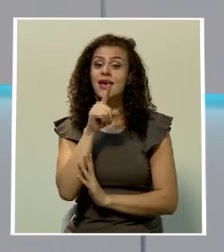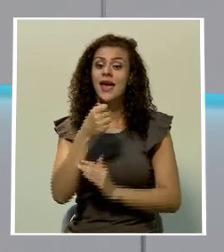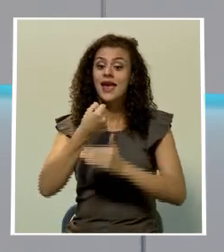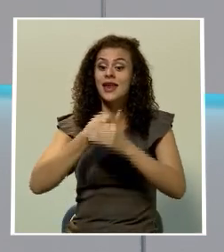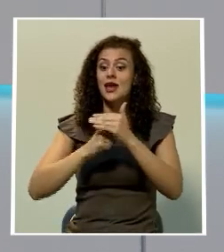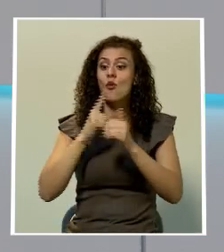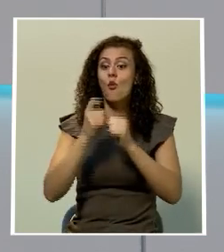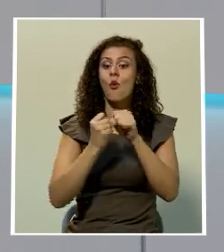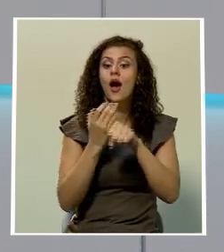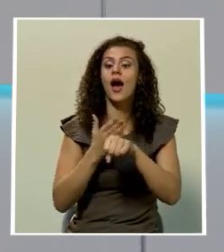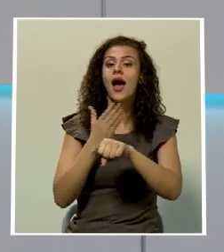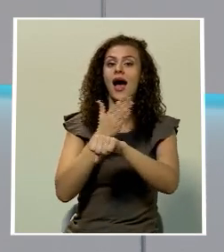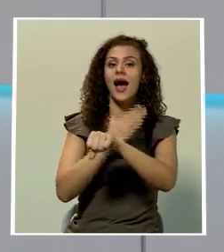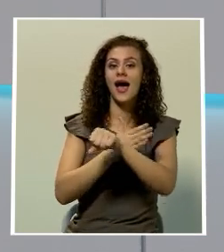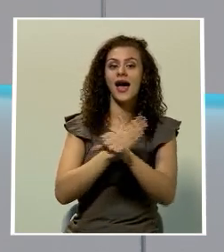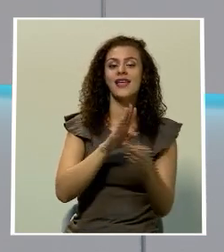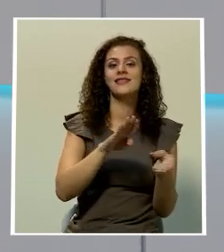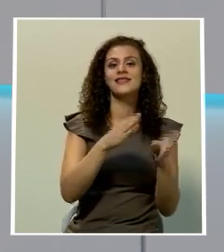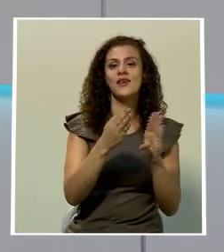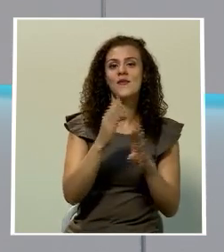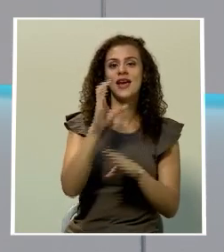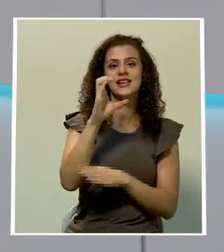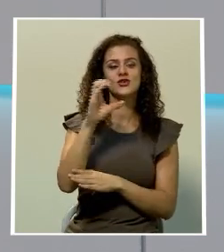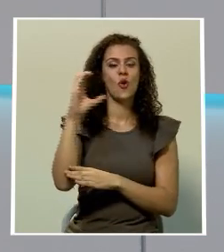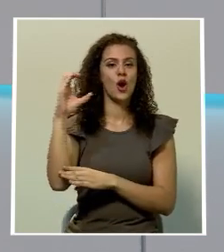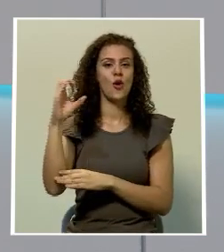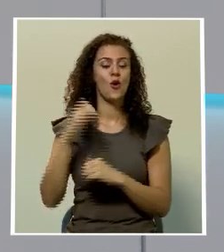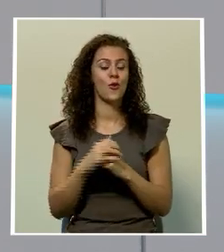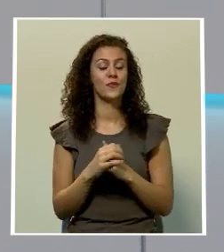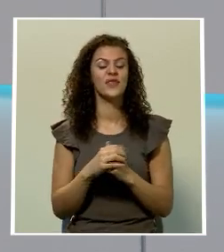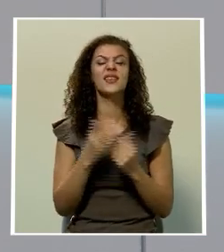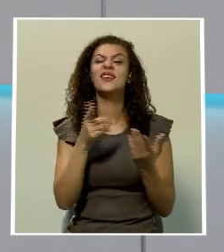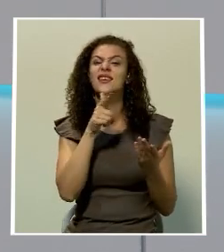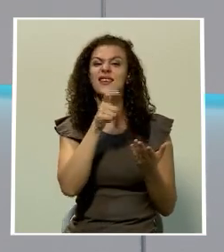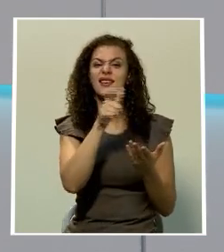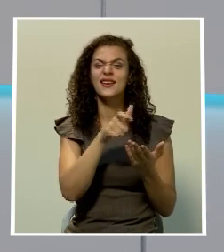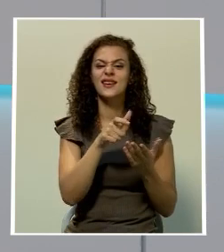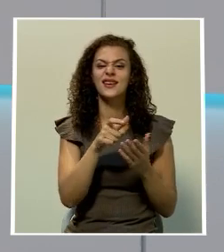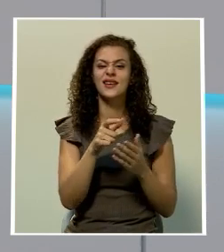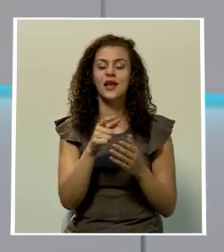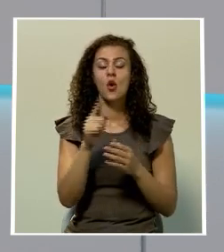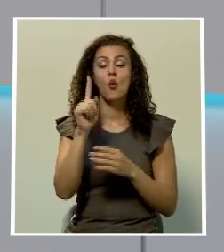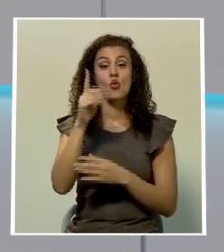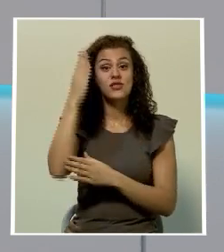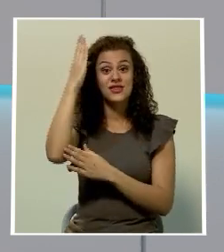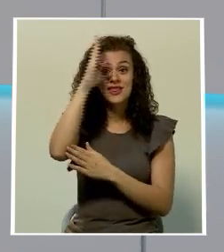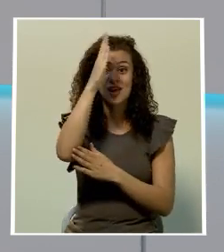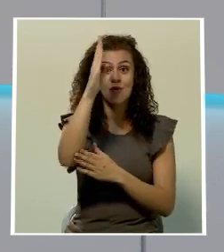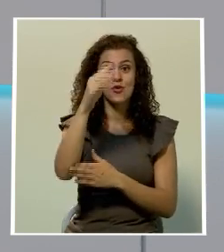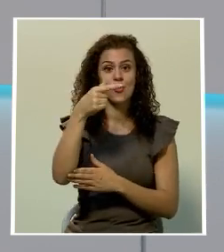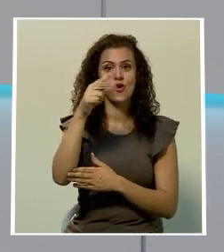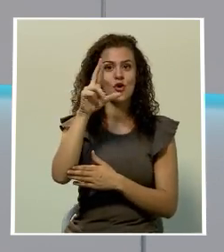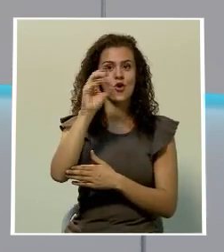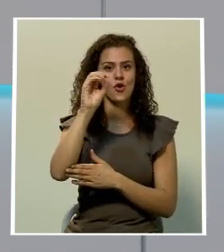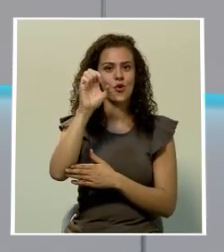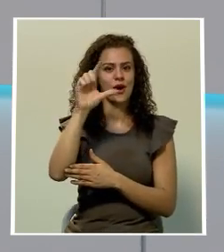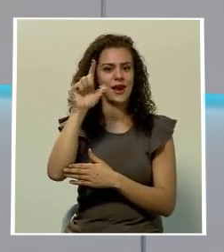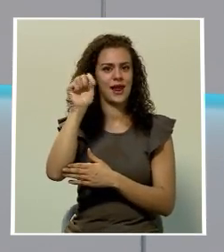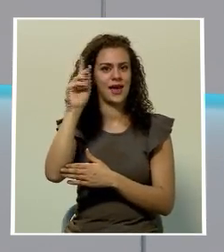nació un año antes de la muerte de Cristóbal Colón. Se trata de un tiburón de